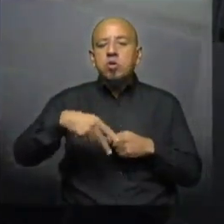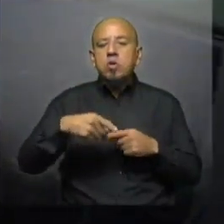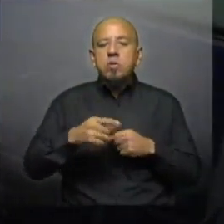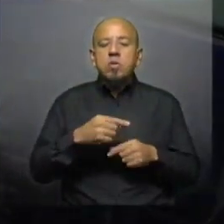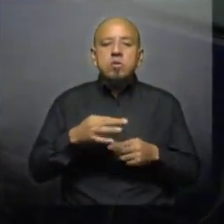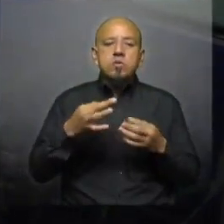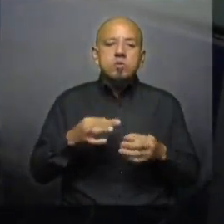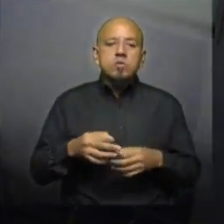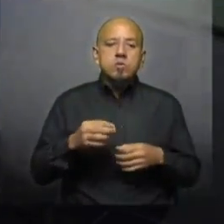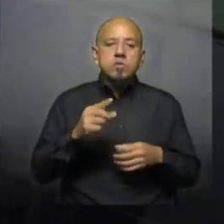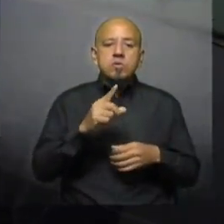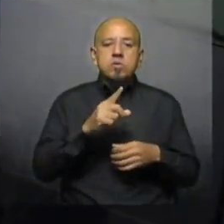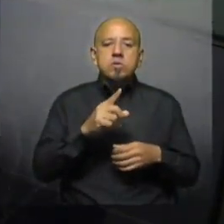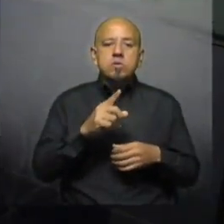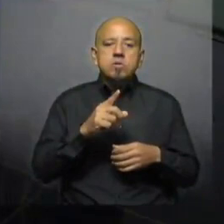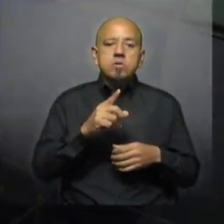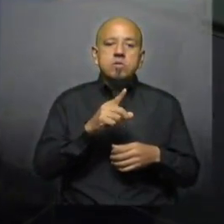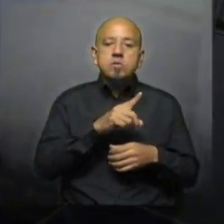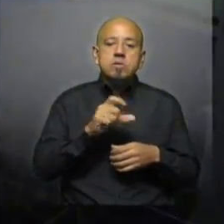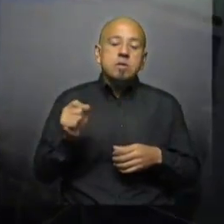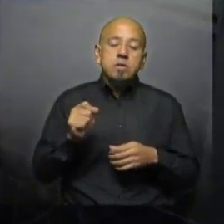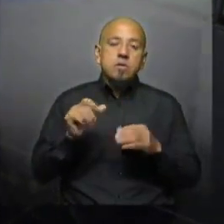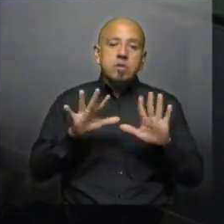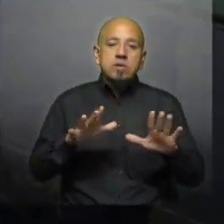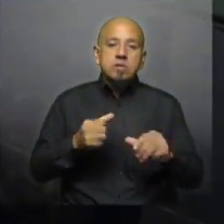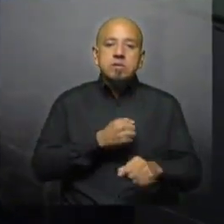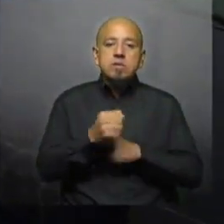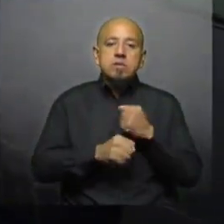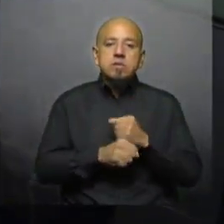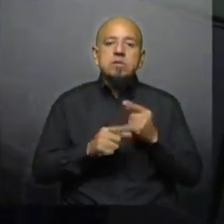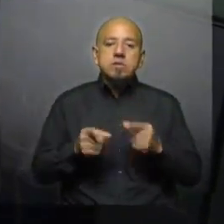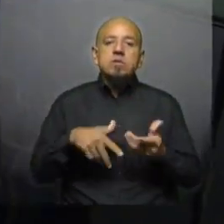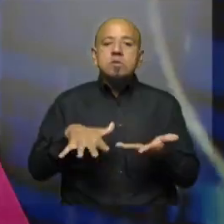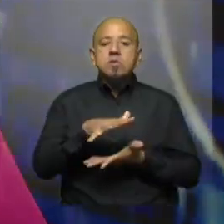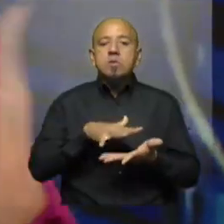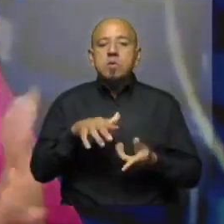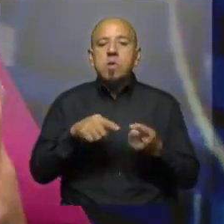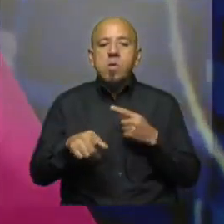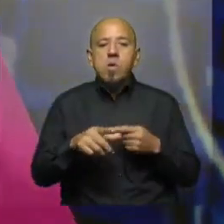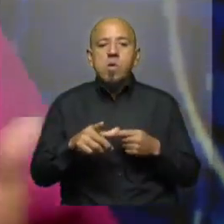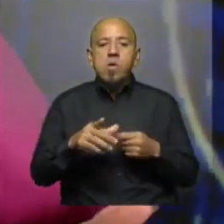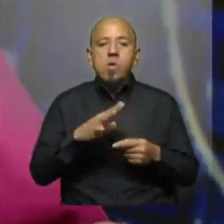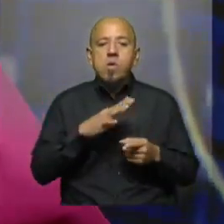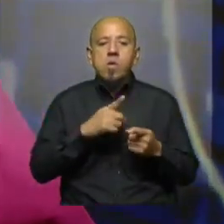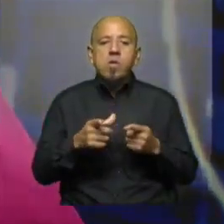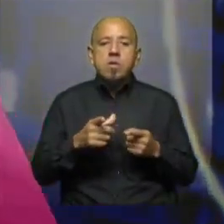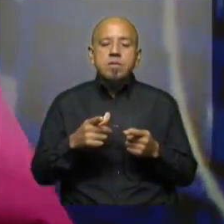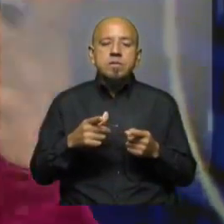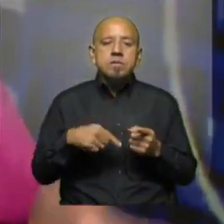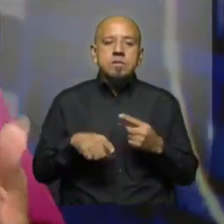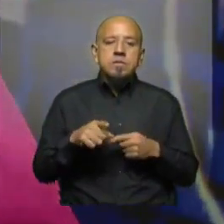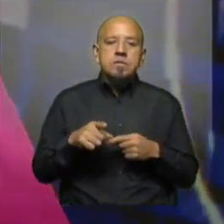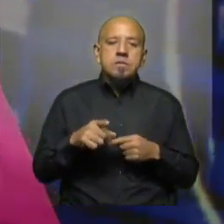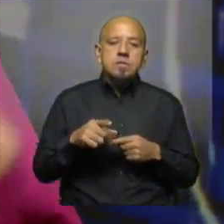cumple los 111 y bueno, es un lugar que lo caracteriza eso, ¿verdad?